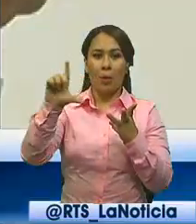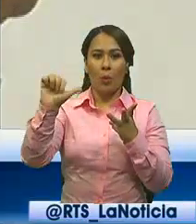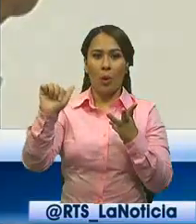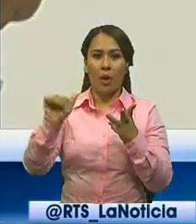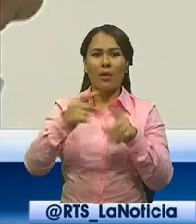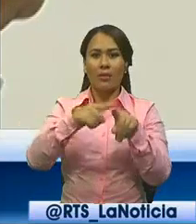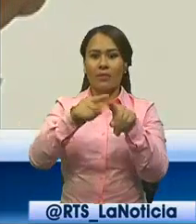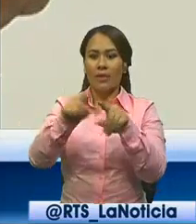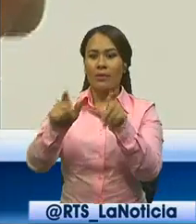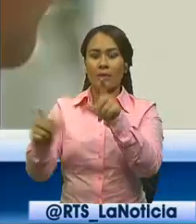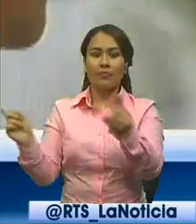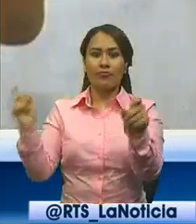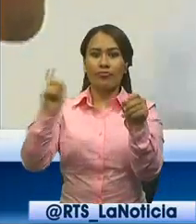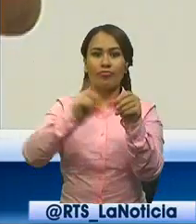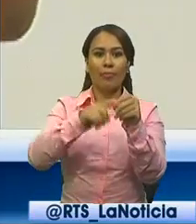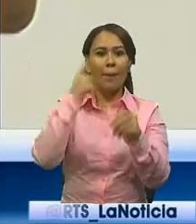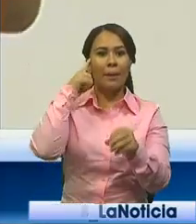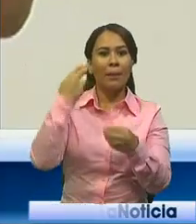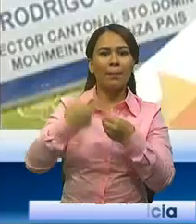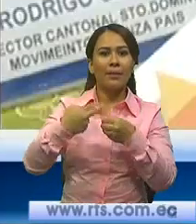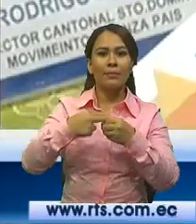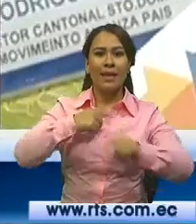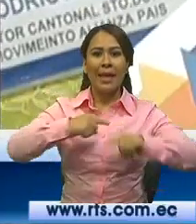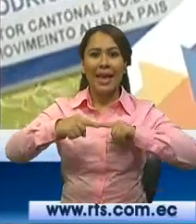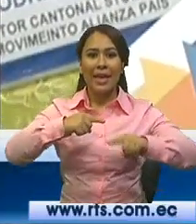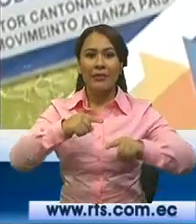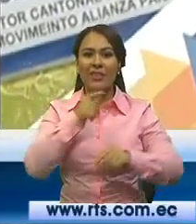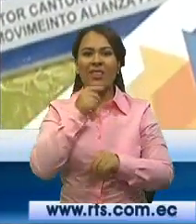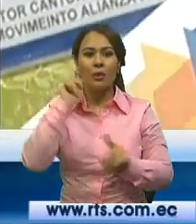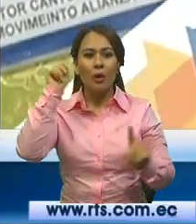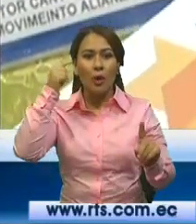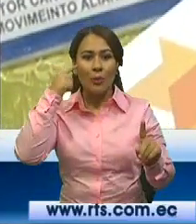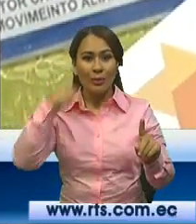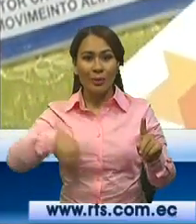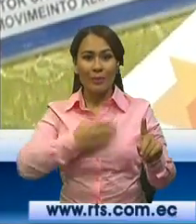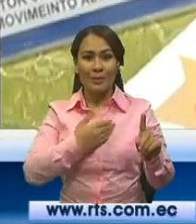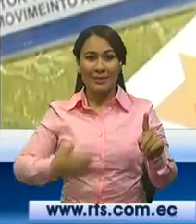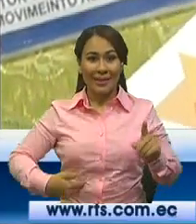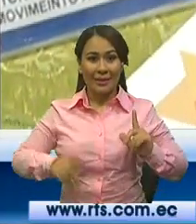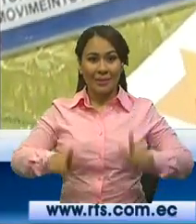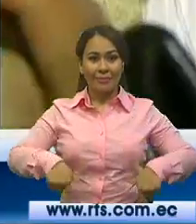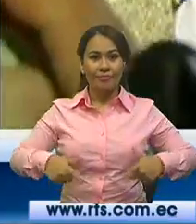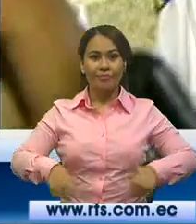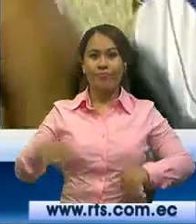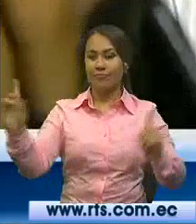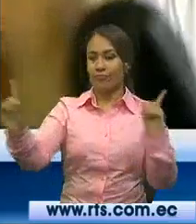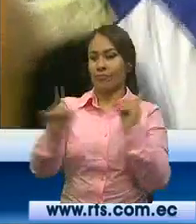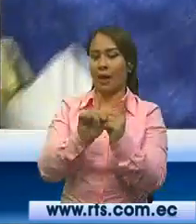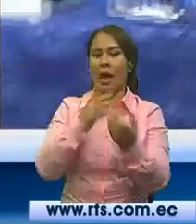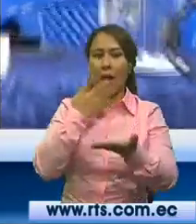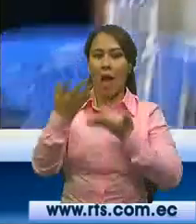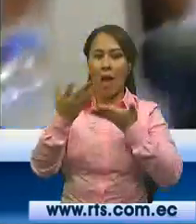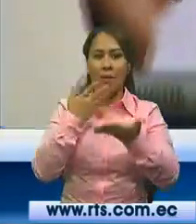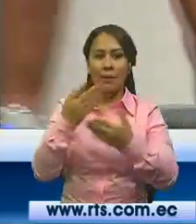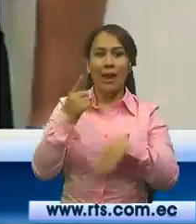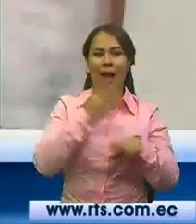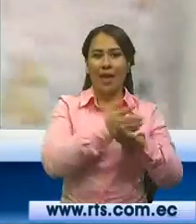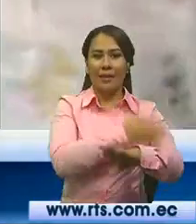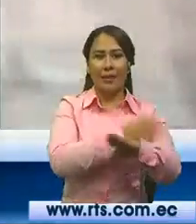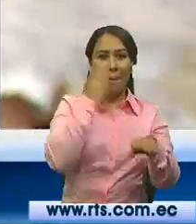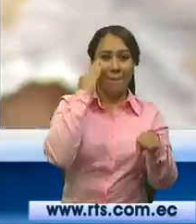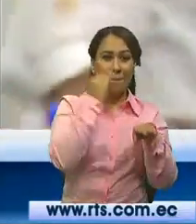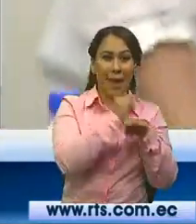otros, participaron junto con el jefe de Estado, Lenín Moreno, en el que sería el primer foro desde la renovación en mayo de